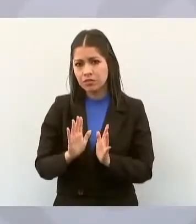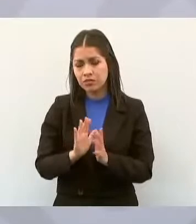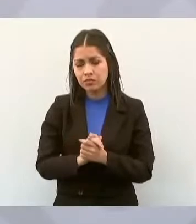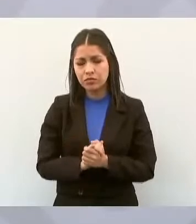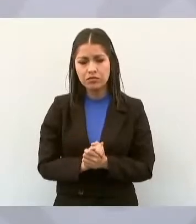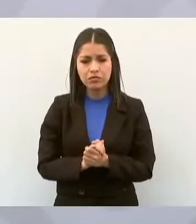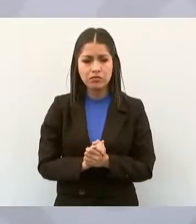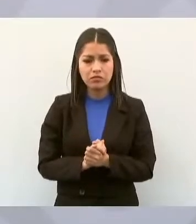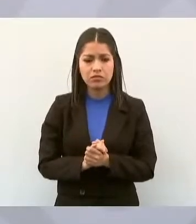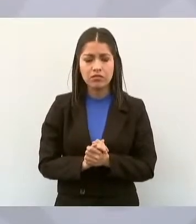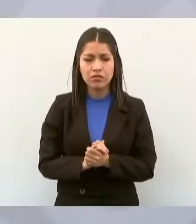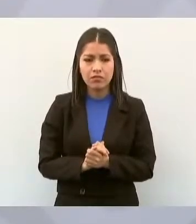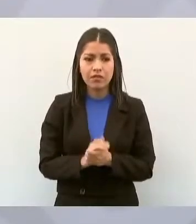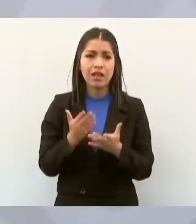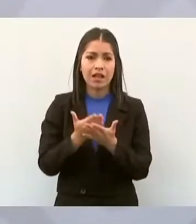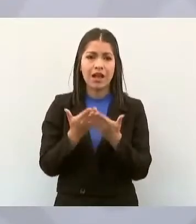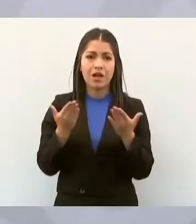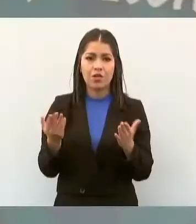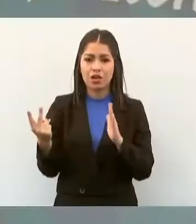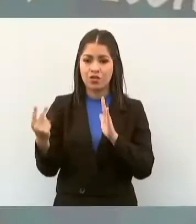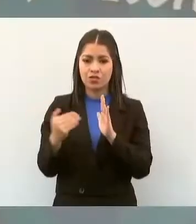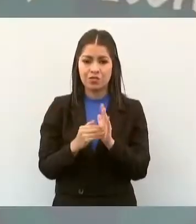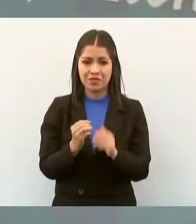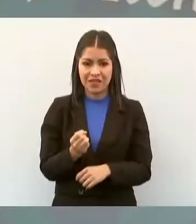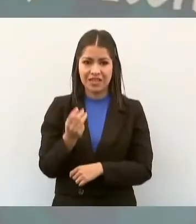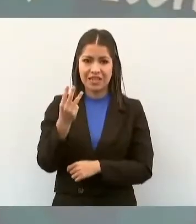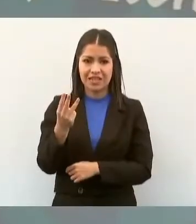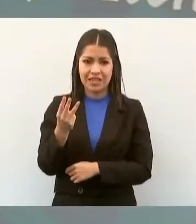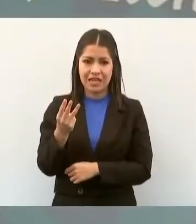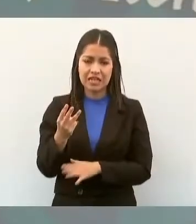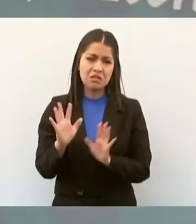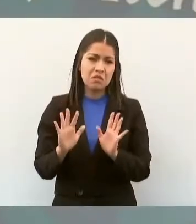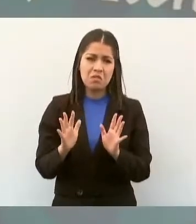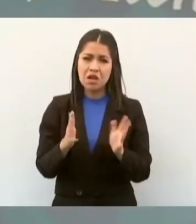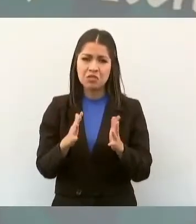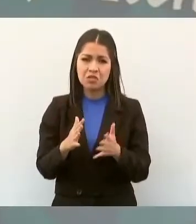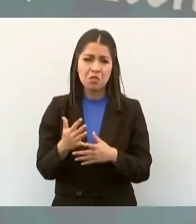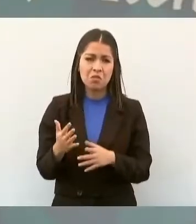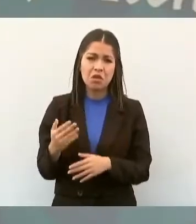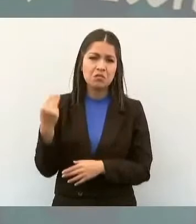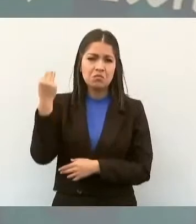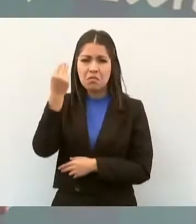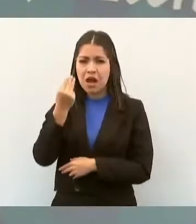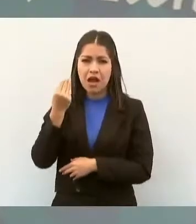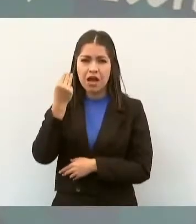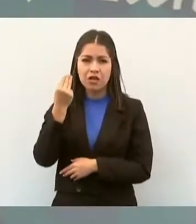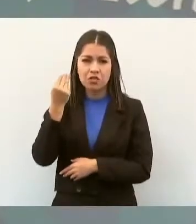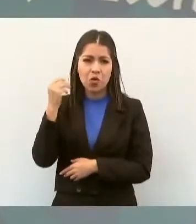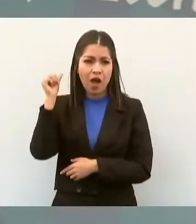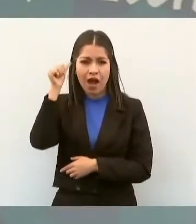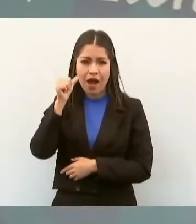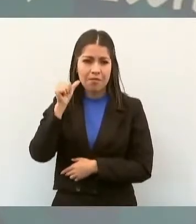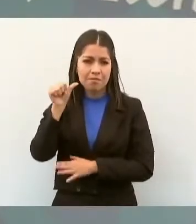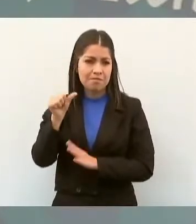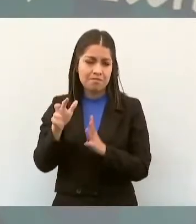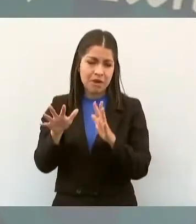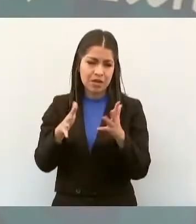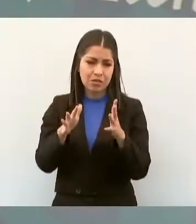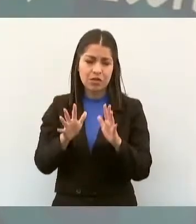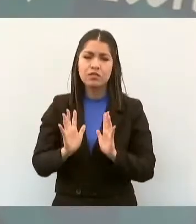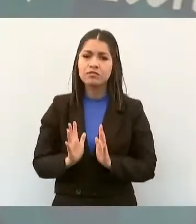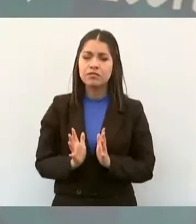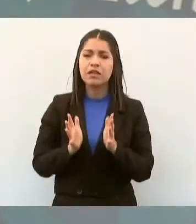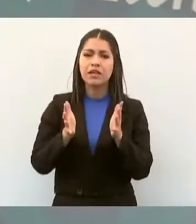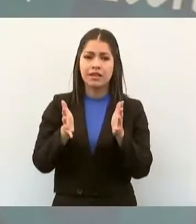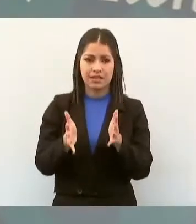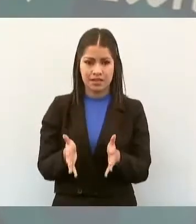ya este año, en el primer semestre, seguramente en marzo, abril, estaremos recibiendo